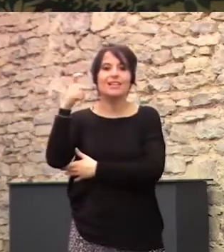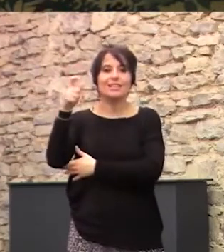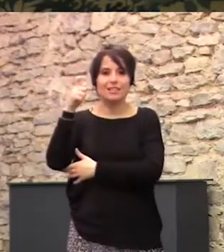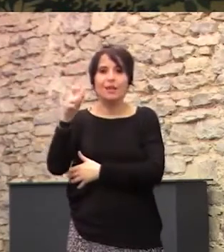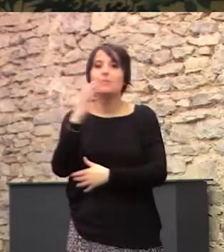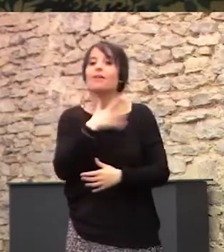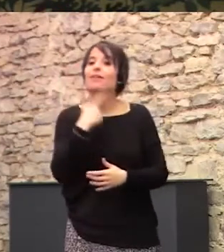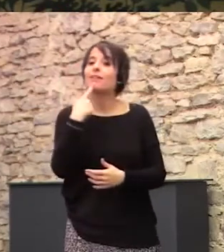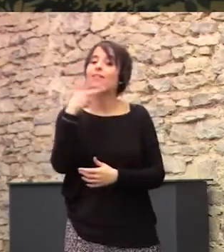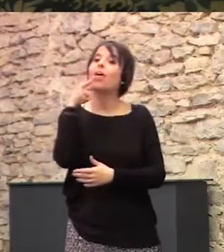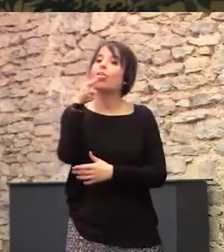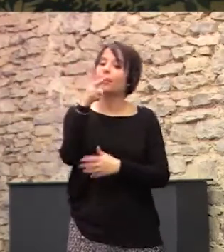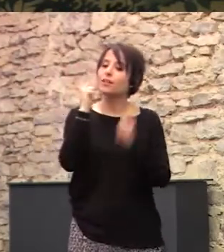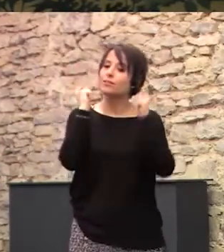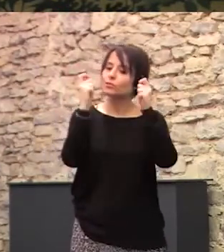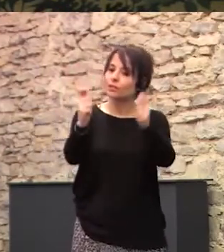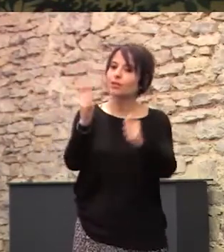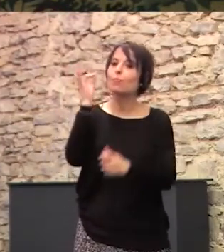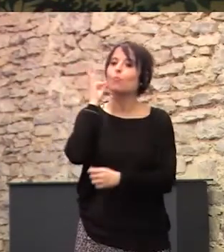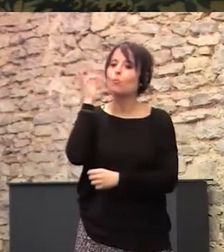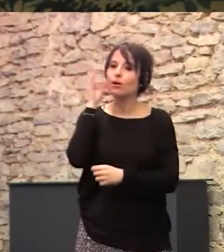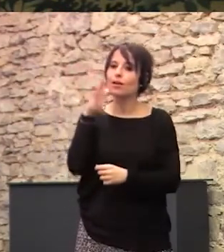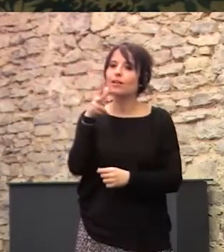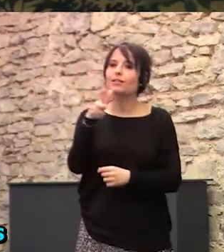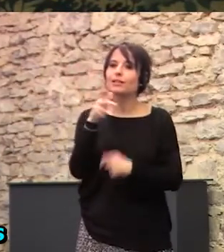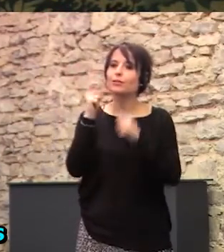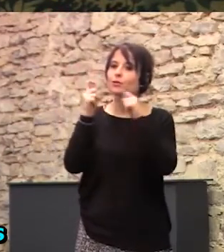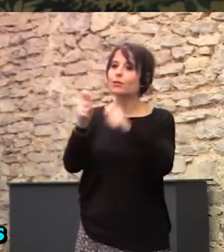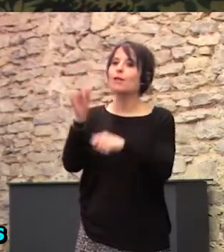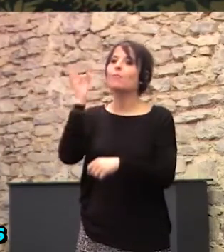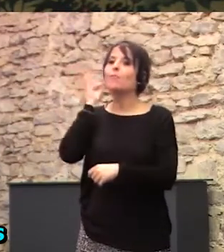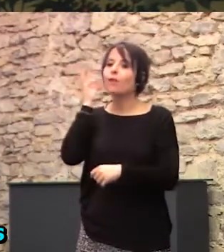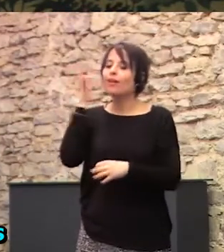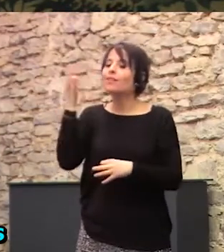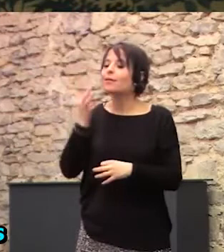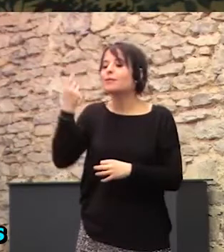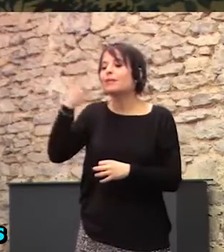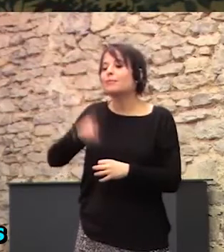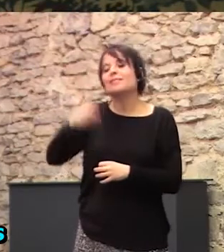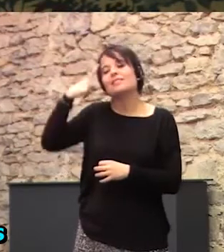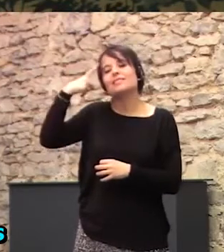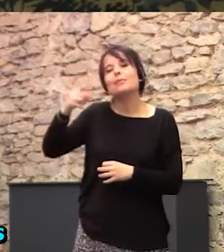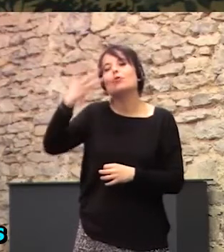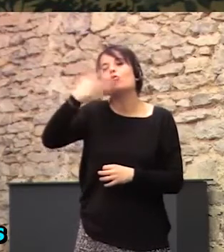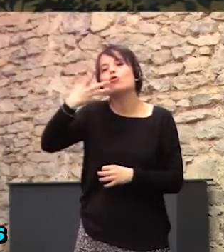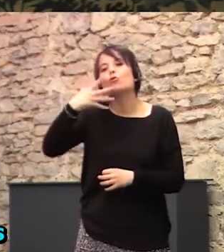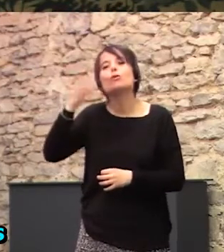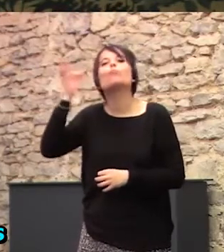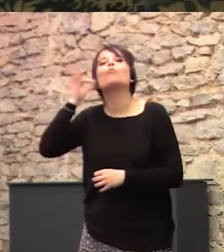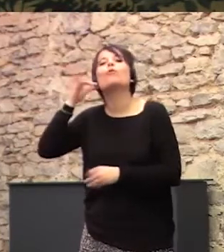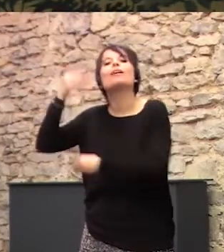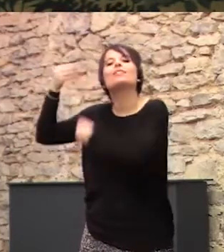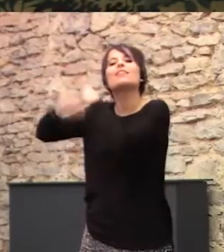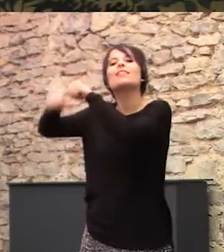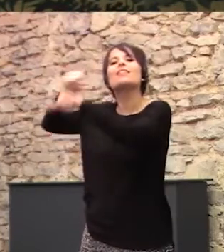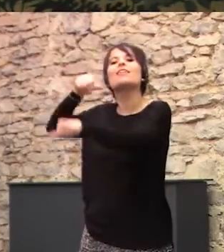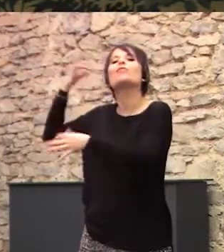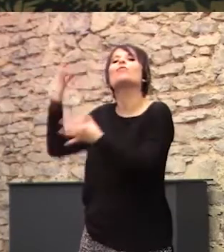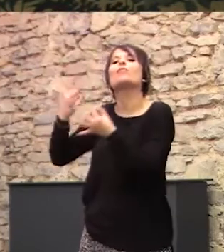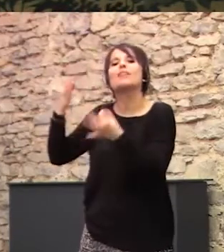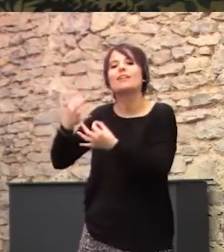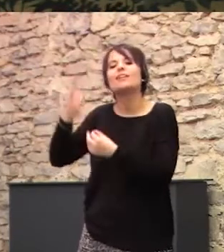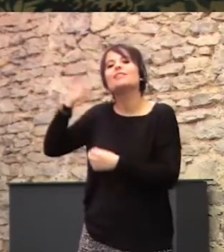derechos otorgados a las mujeres en esta primera fase, conocer también qué hicieron las mujeres y qué papel